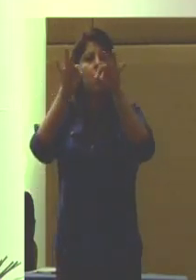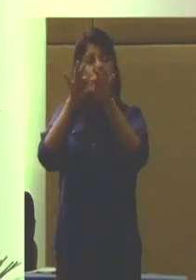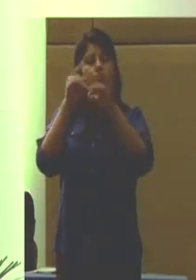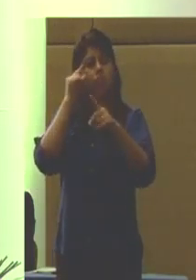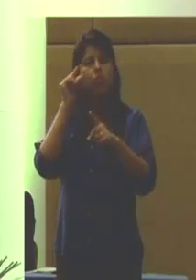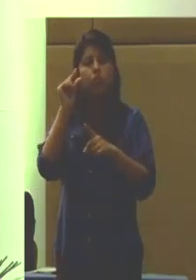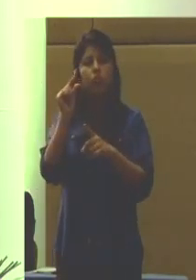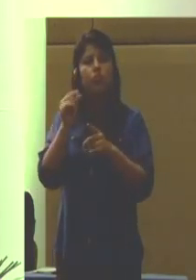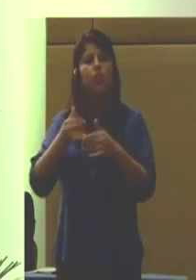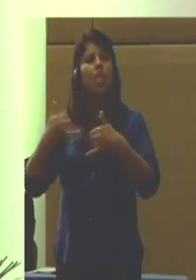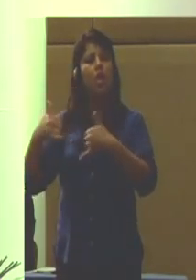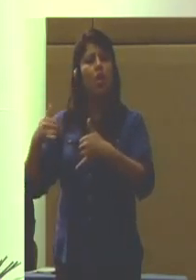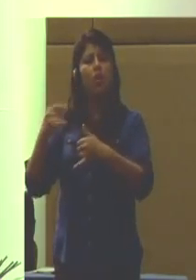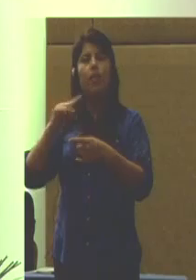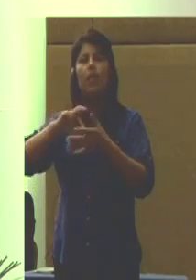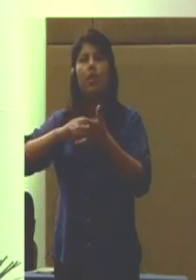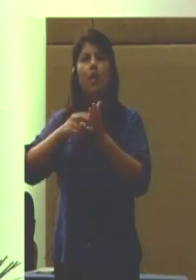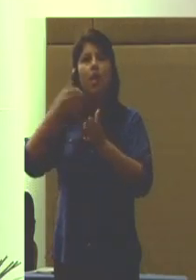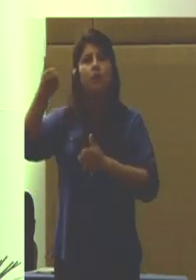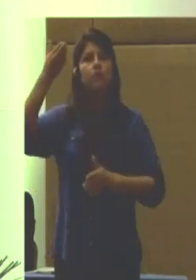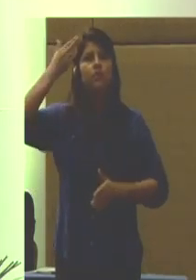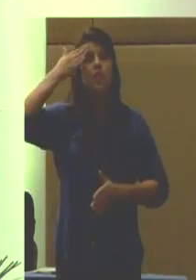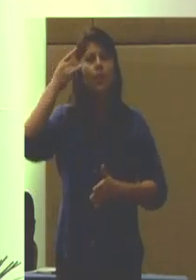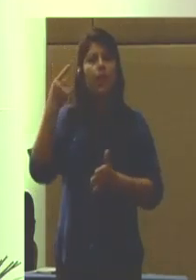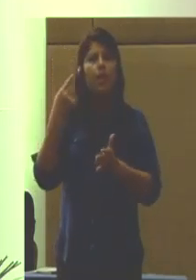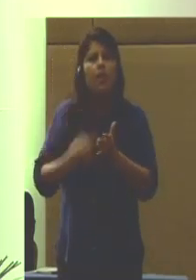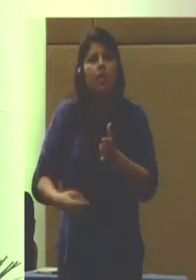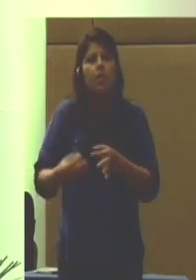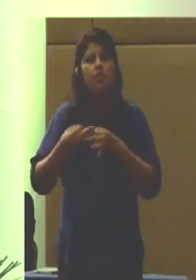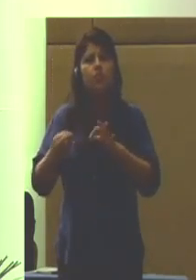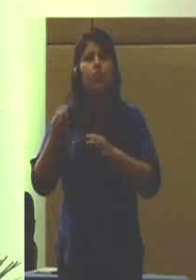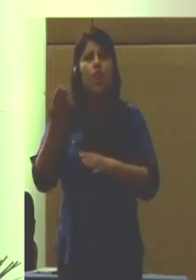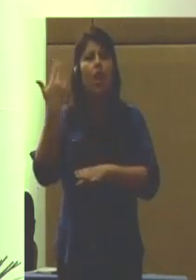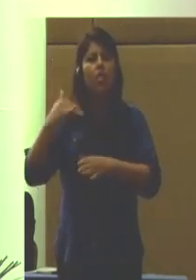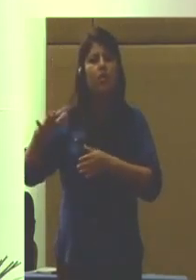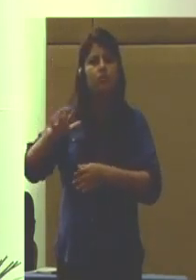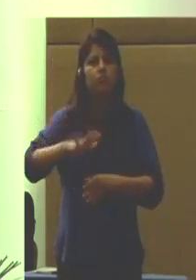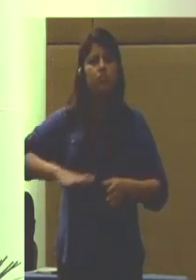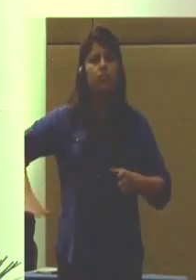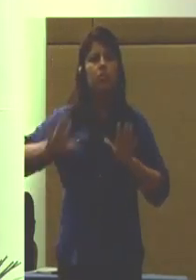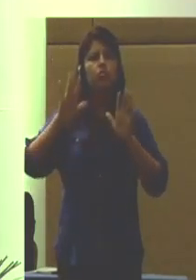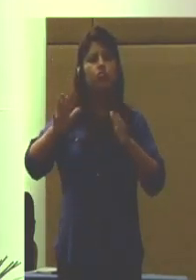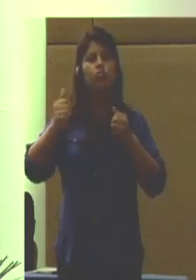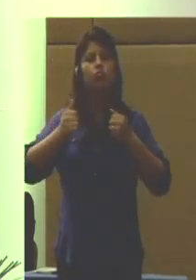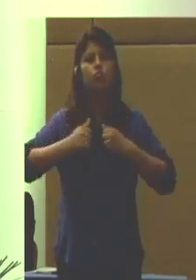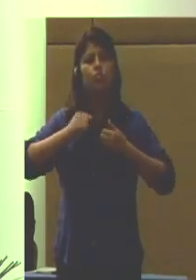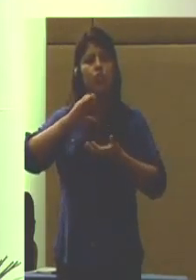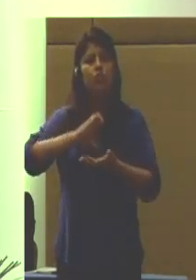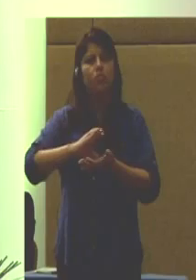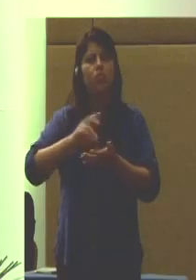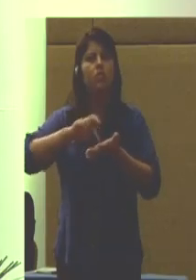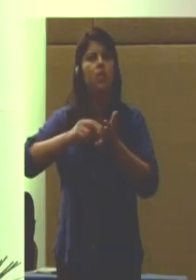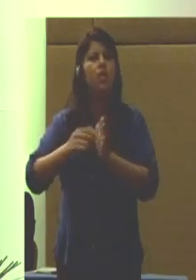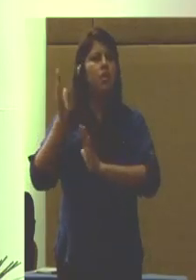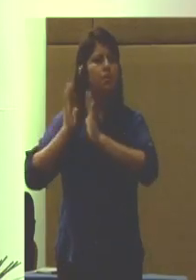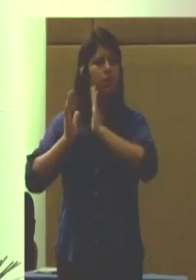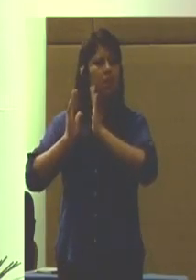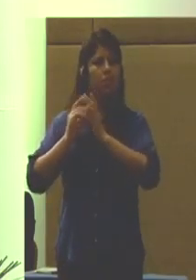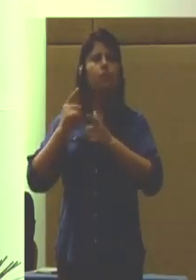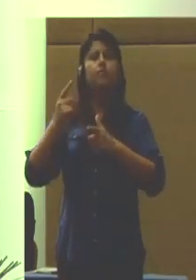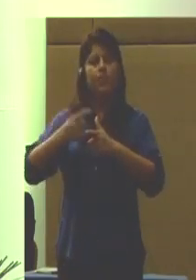jugar, a saber qué fue lo que pasó en su entorno, en su misma ciudad, en el pasado. Y